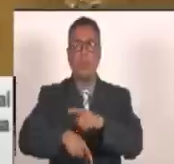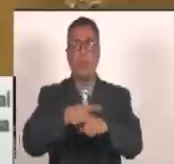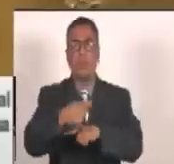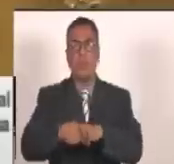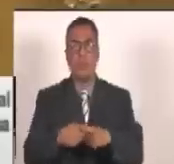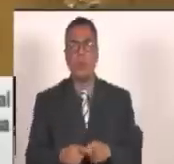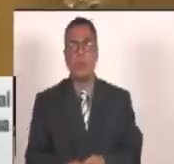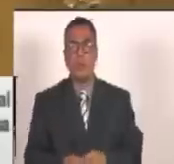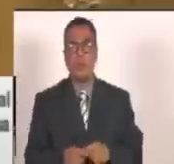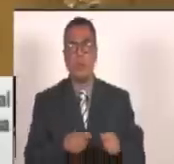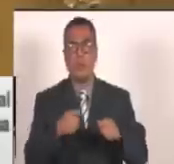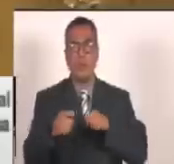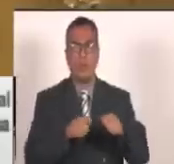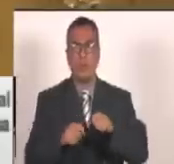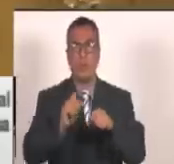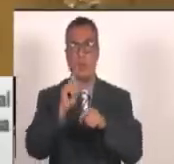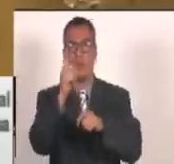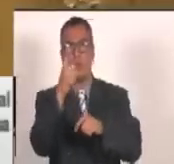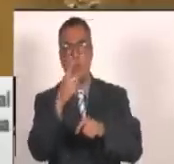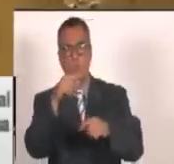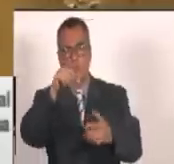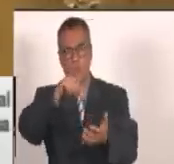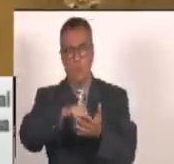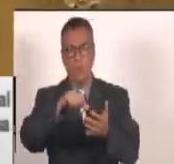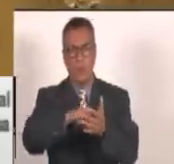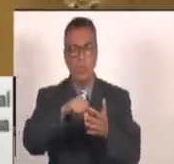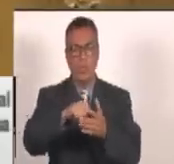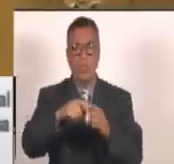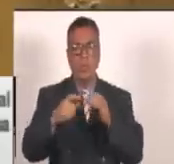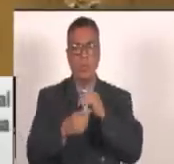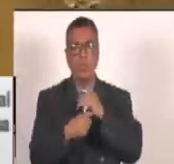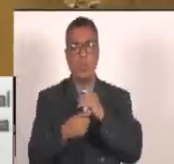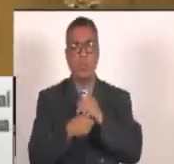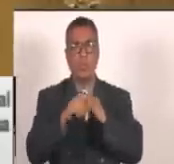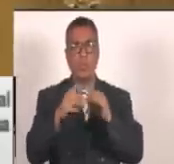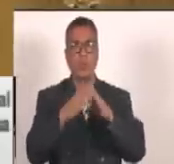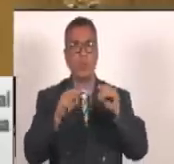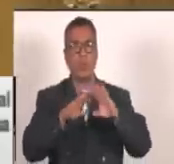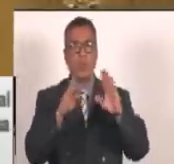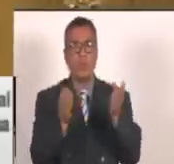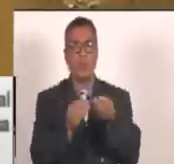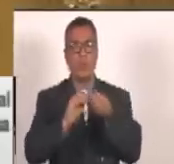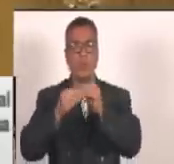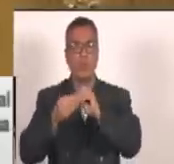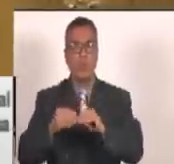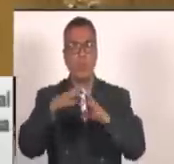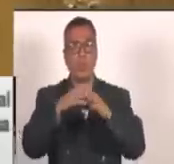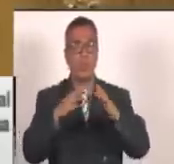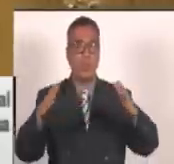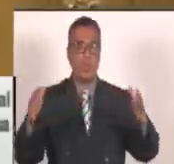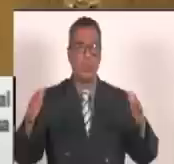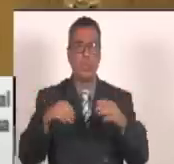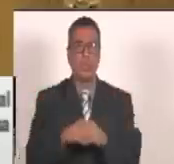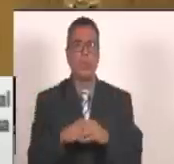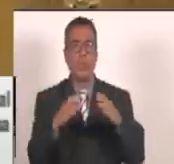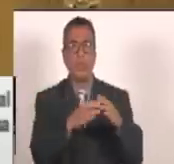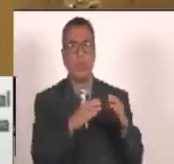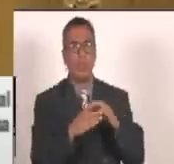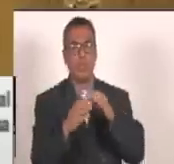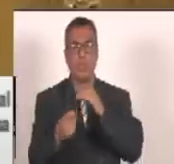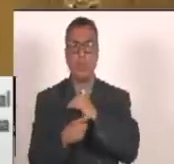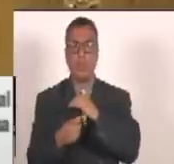vibrante, pujante y siendo una de las capitales tecnológicas del mundo. Ahí se ensamblan los grandes